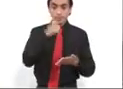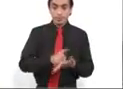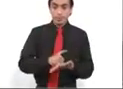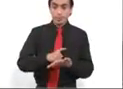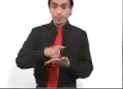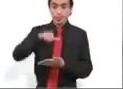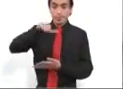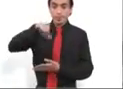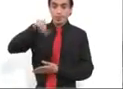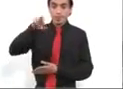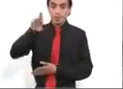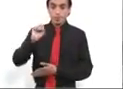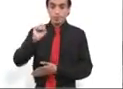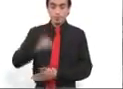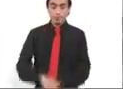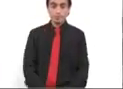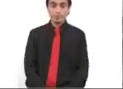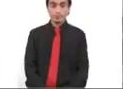Andrés Layuz Loaiza.